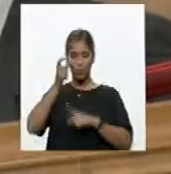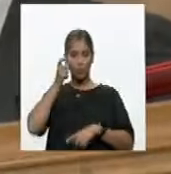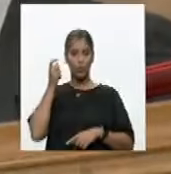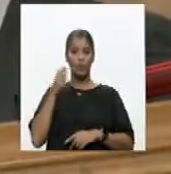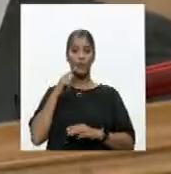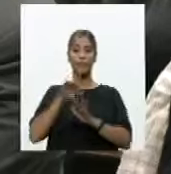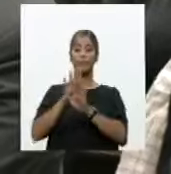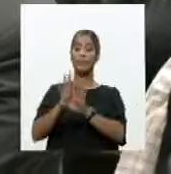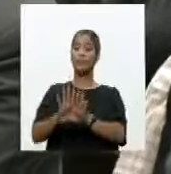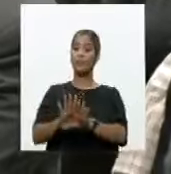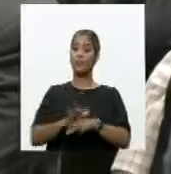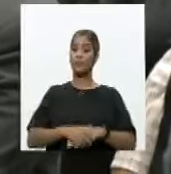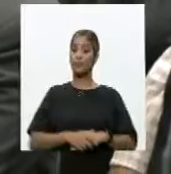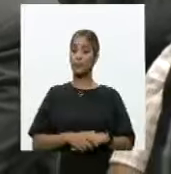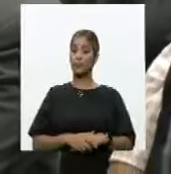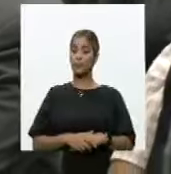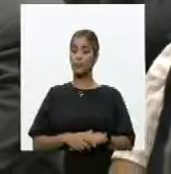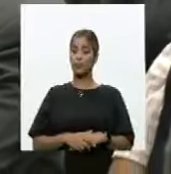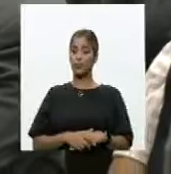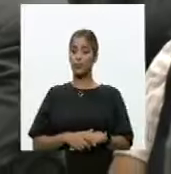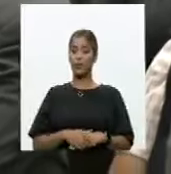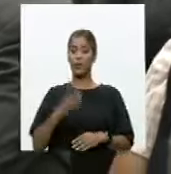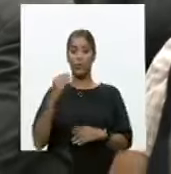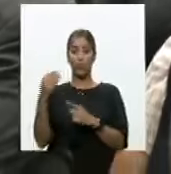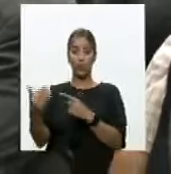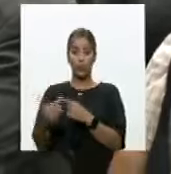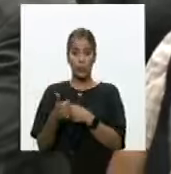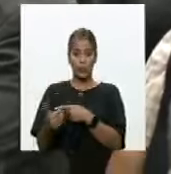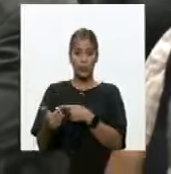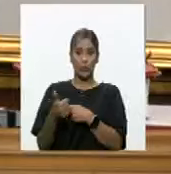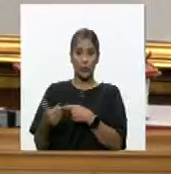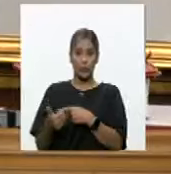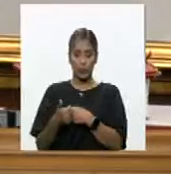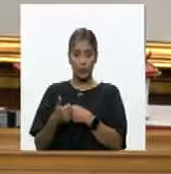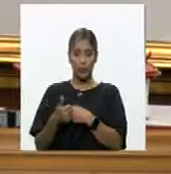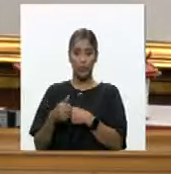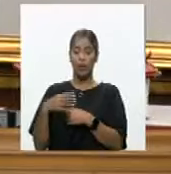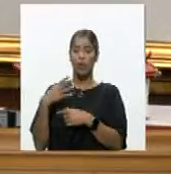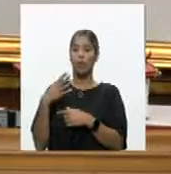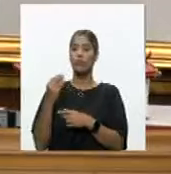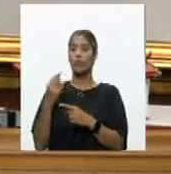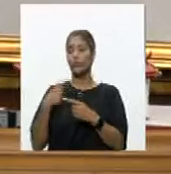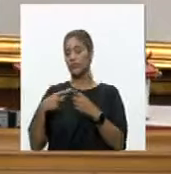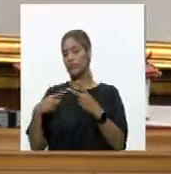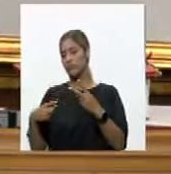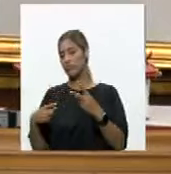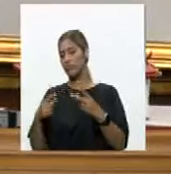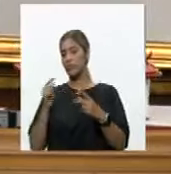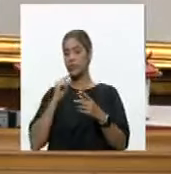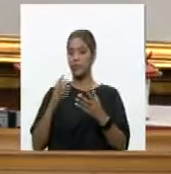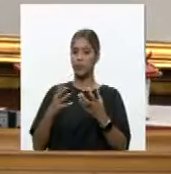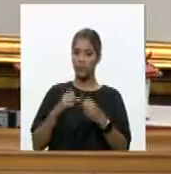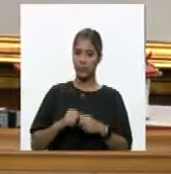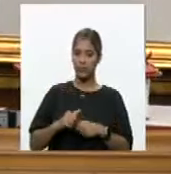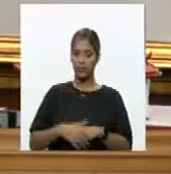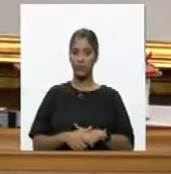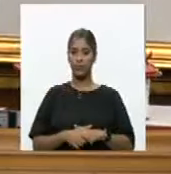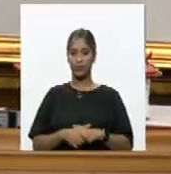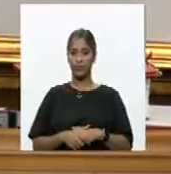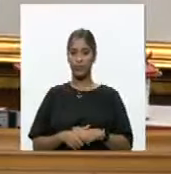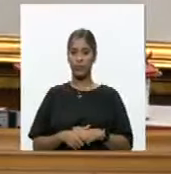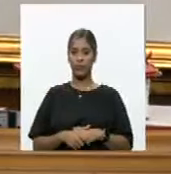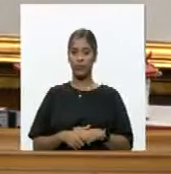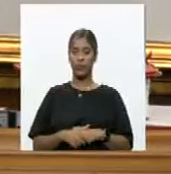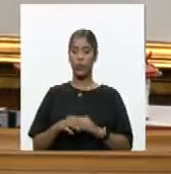De allí tantos atentados que sufrió, tantas persecuciones, tantos allanamientos,